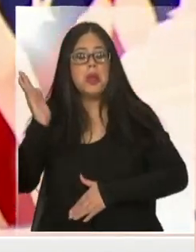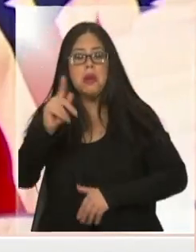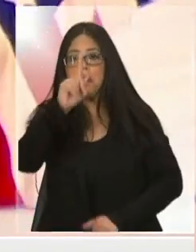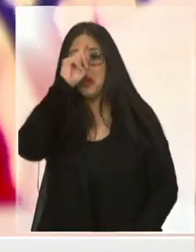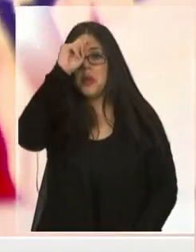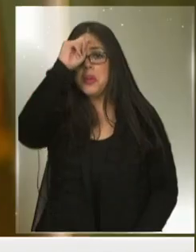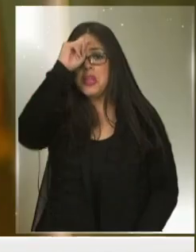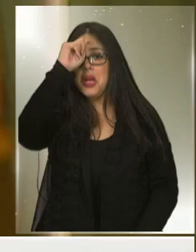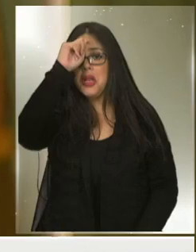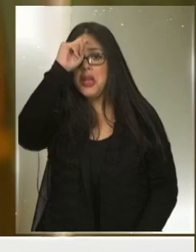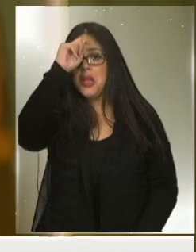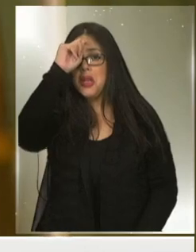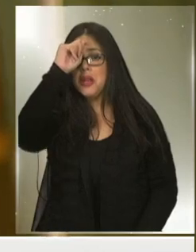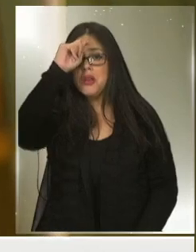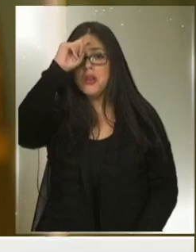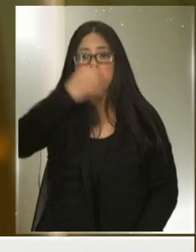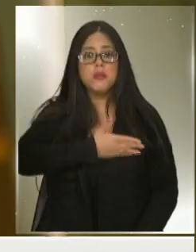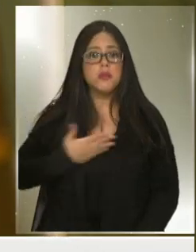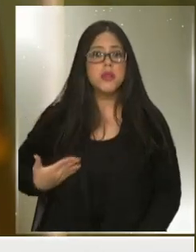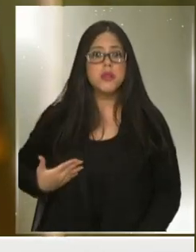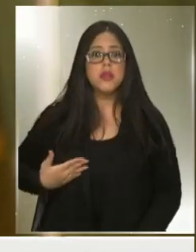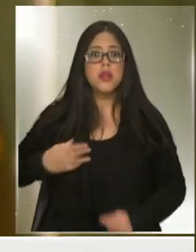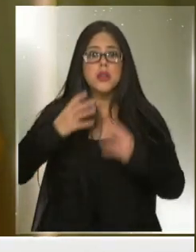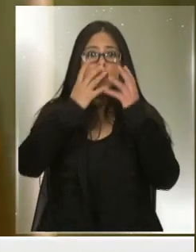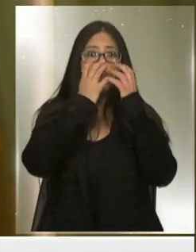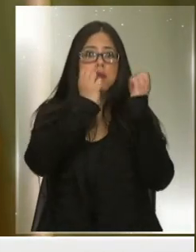Trump, simplemente se sacó la mascarilla.